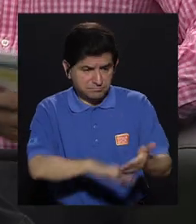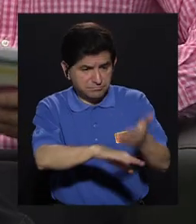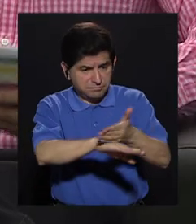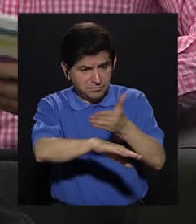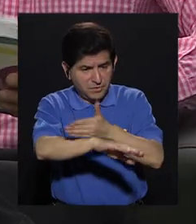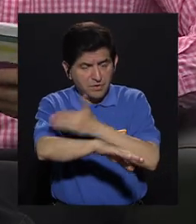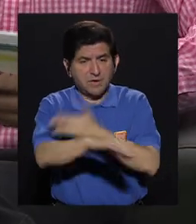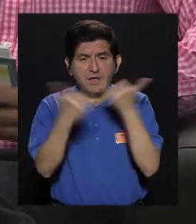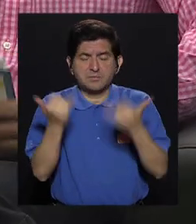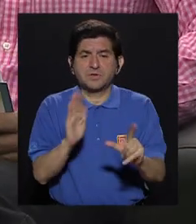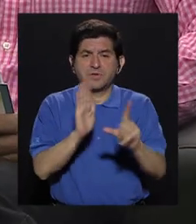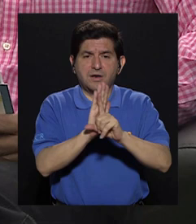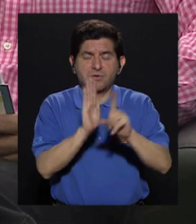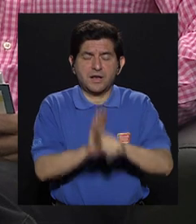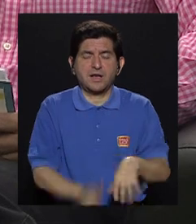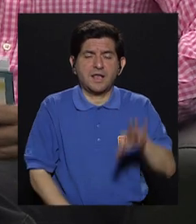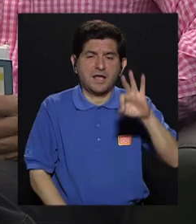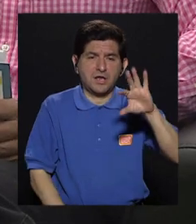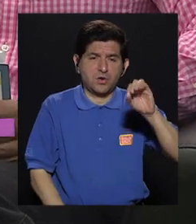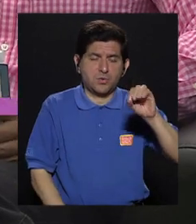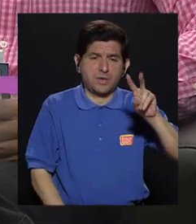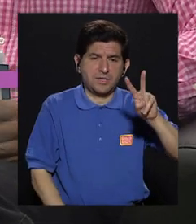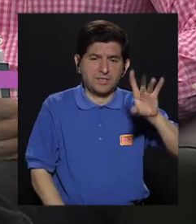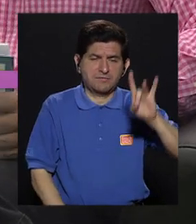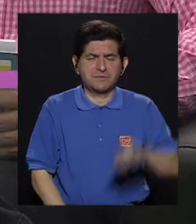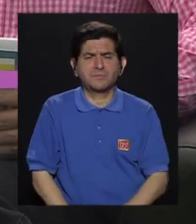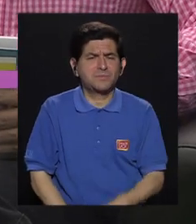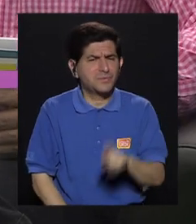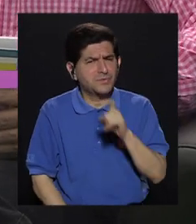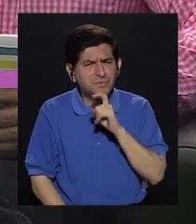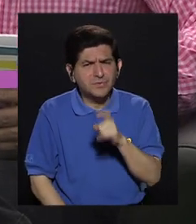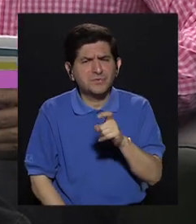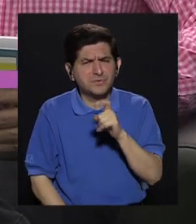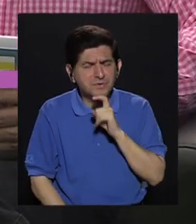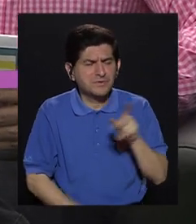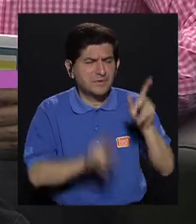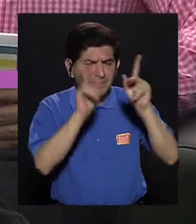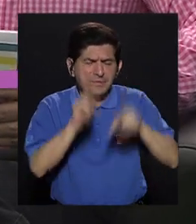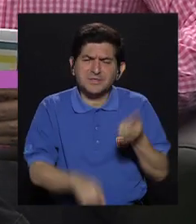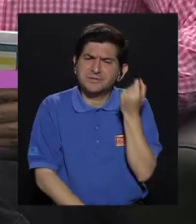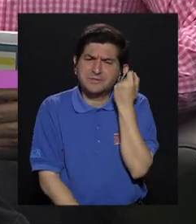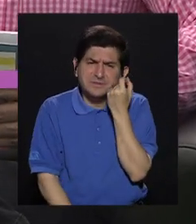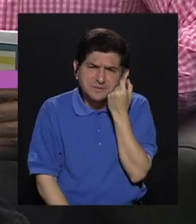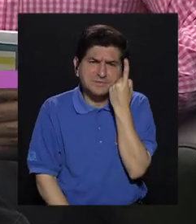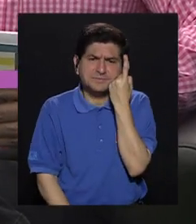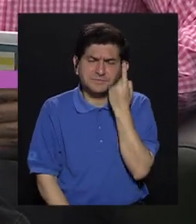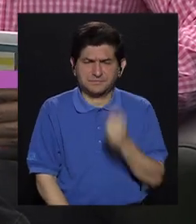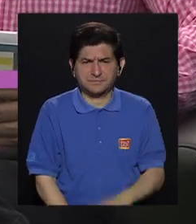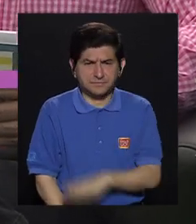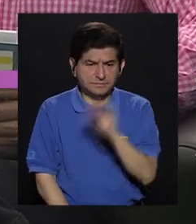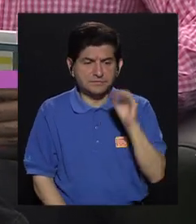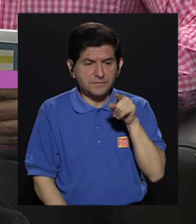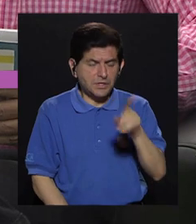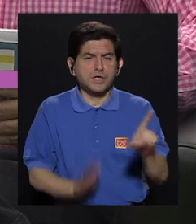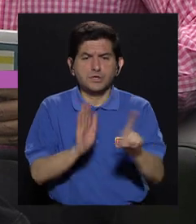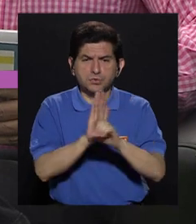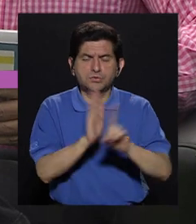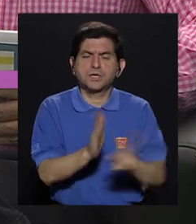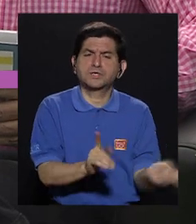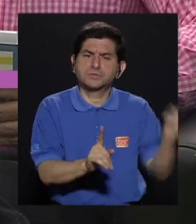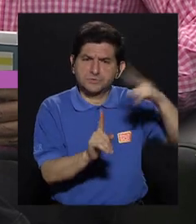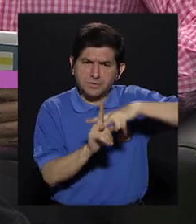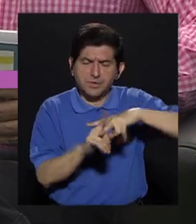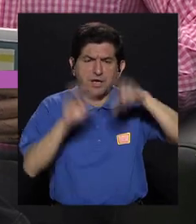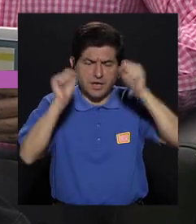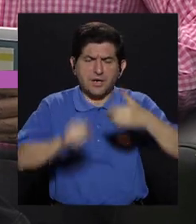pues avances a través de la ley 9028, ha costado también un poco que las personas entiendan y que ejercen su